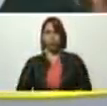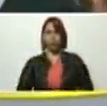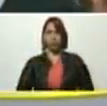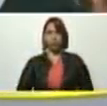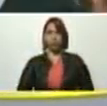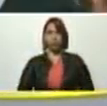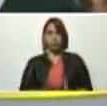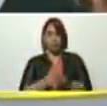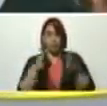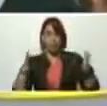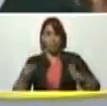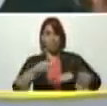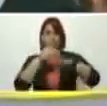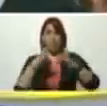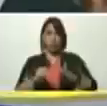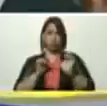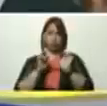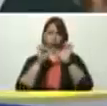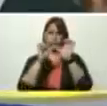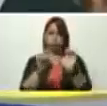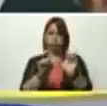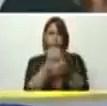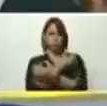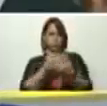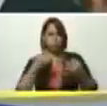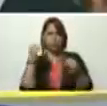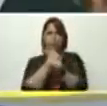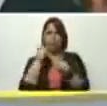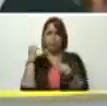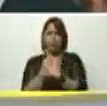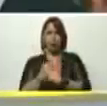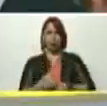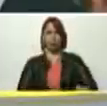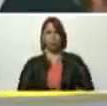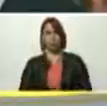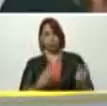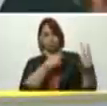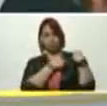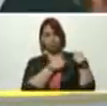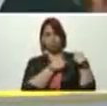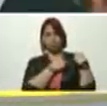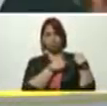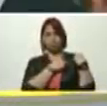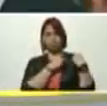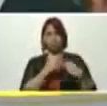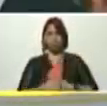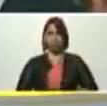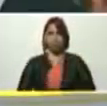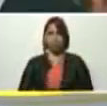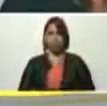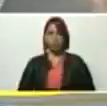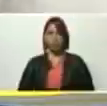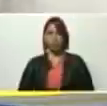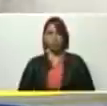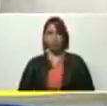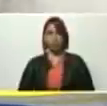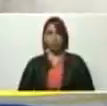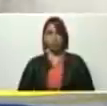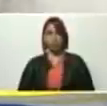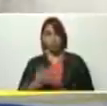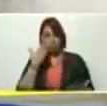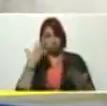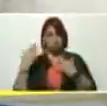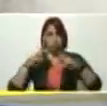un gran ministro para continuar la extraordinaria labor del compañero Hipólito Abreu. Así que Ramón